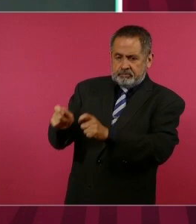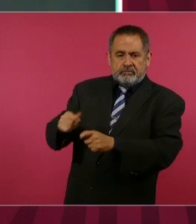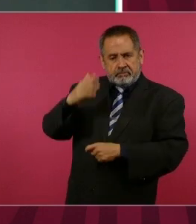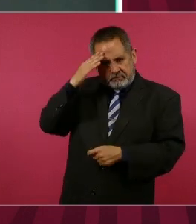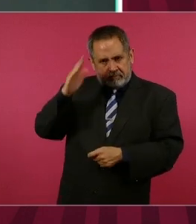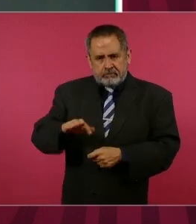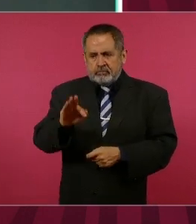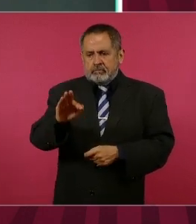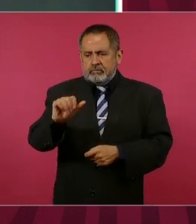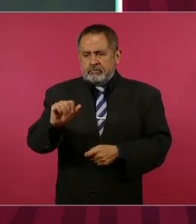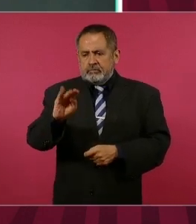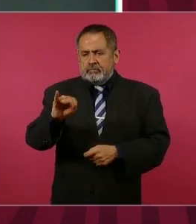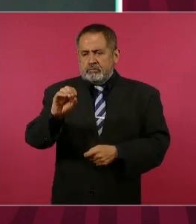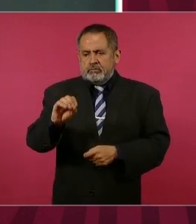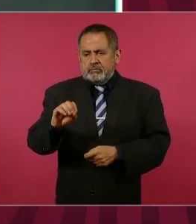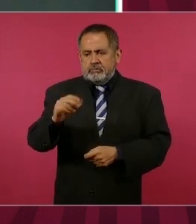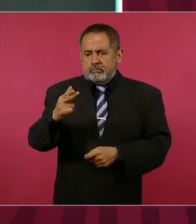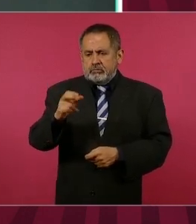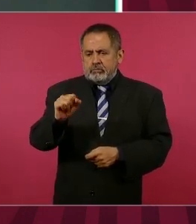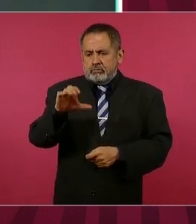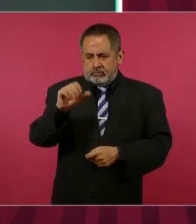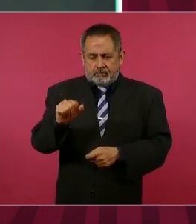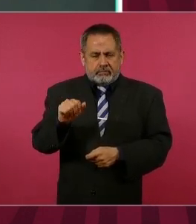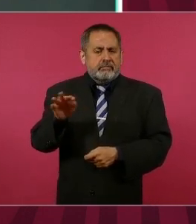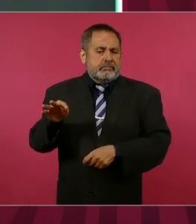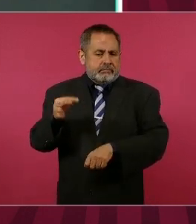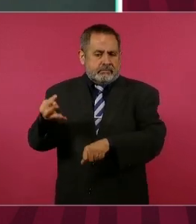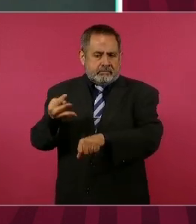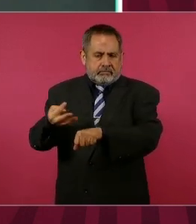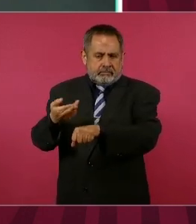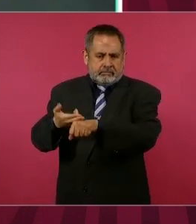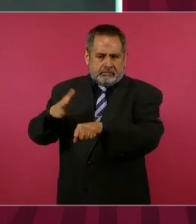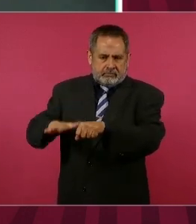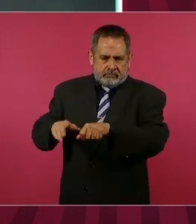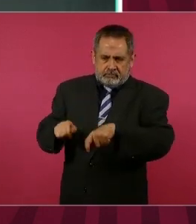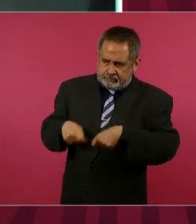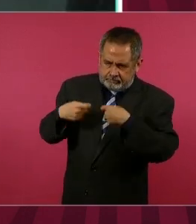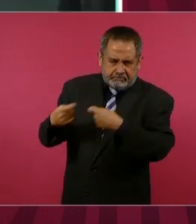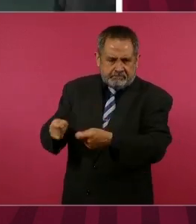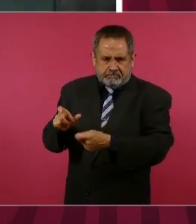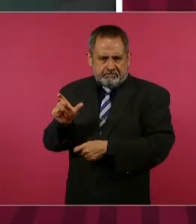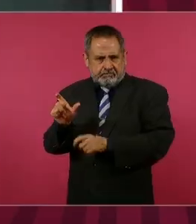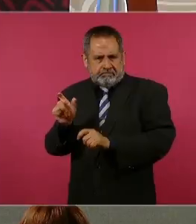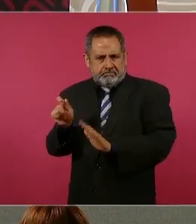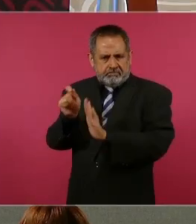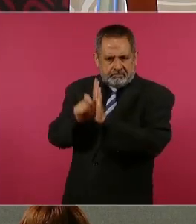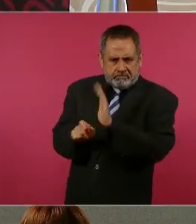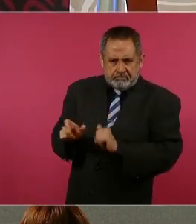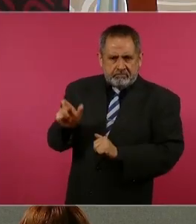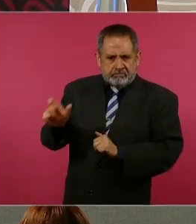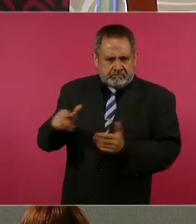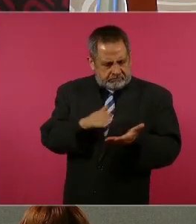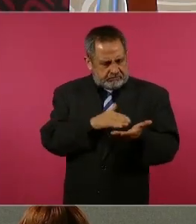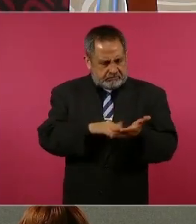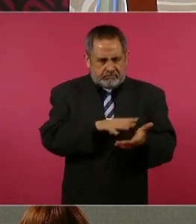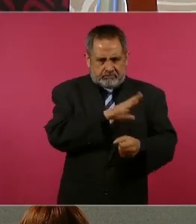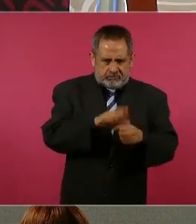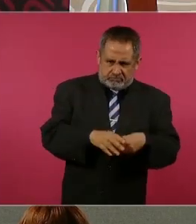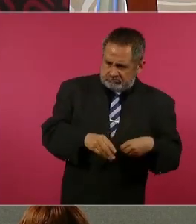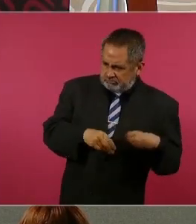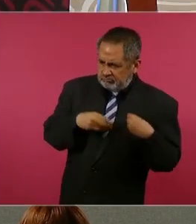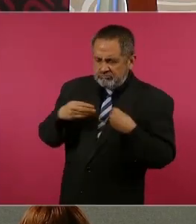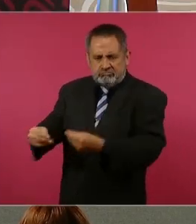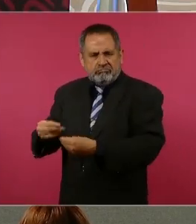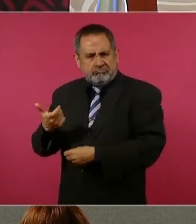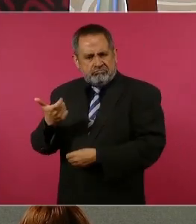Fabiola Huesca Méndez, tesorera del Comité de la Clínica Es Nuestra, todos los documentos y la tarjeta que avalan